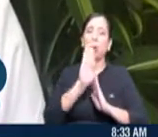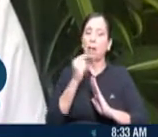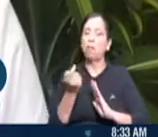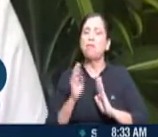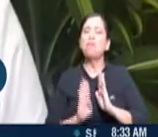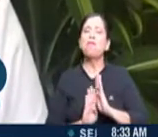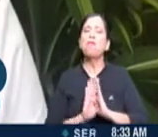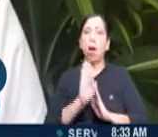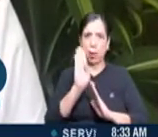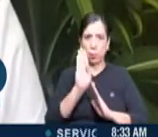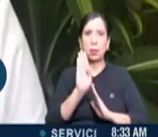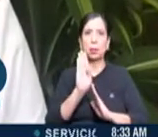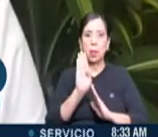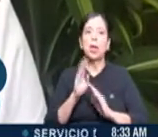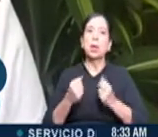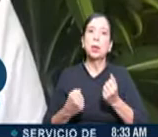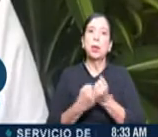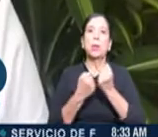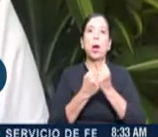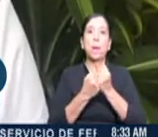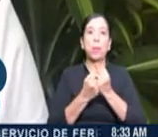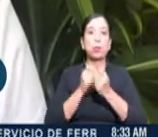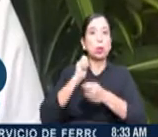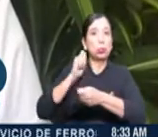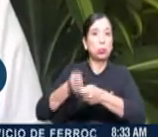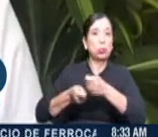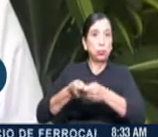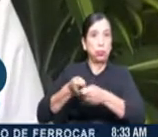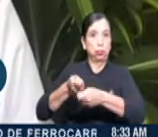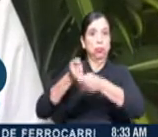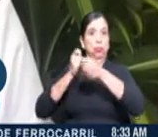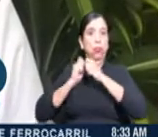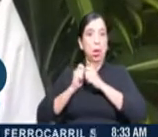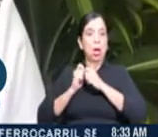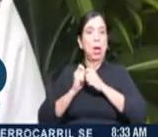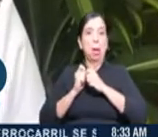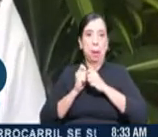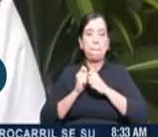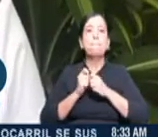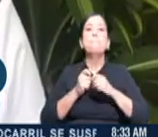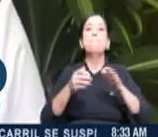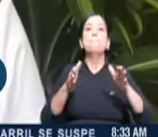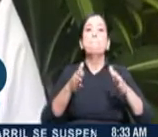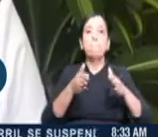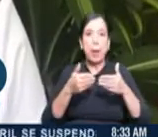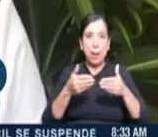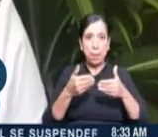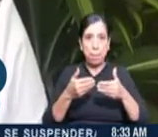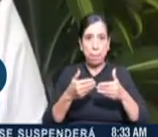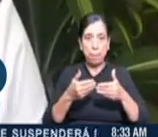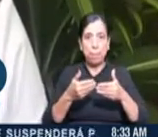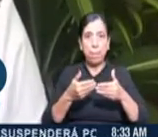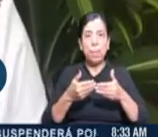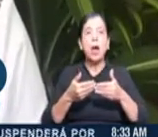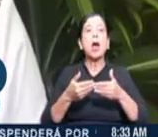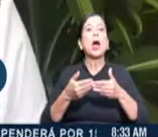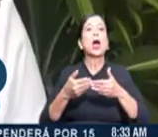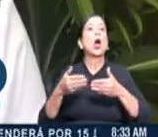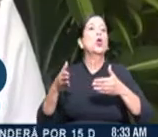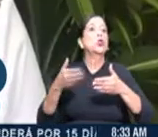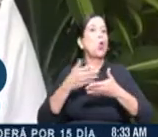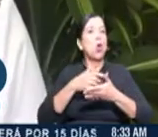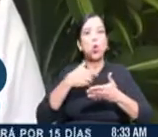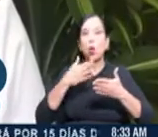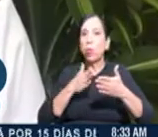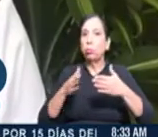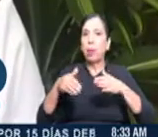Estamos apostando a la acuicultura. Panamá, la soberanía de nuestro país es 70% es río y mar, por lo que